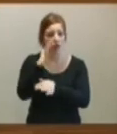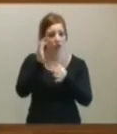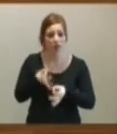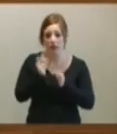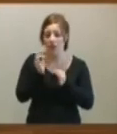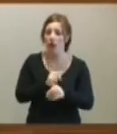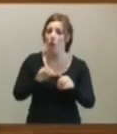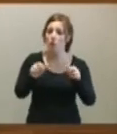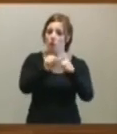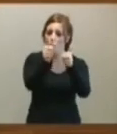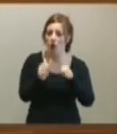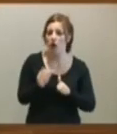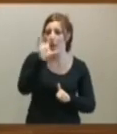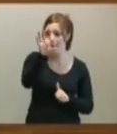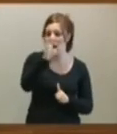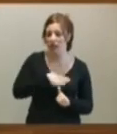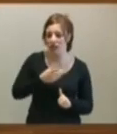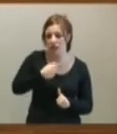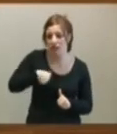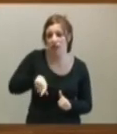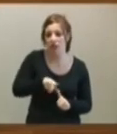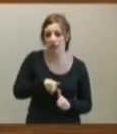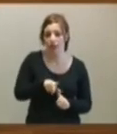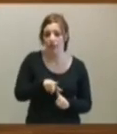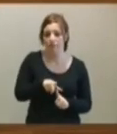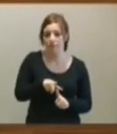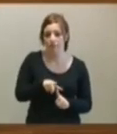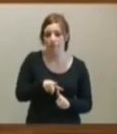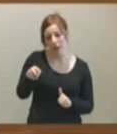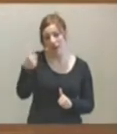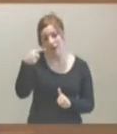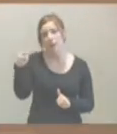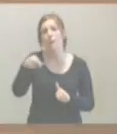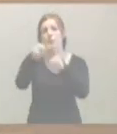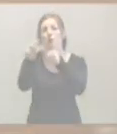España, tenemos un modelo de país. Y a ustedes les vendría bien ir aclarándose y saber cuál es el modelo que tienen ustedes.